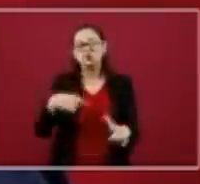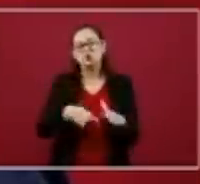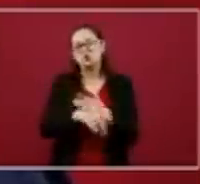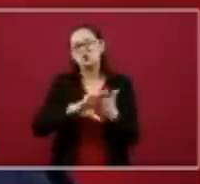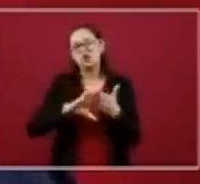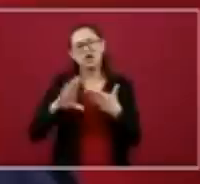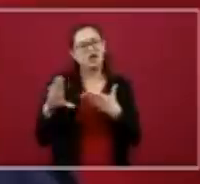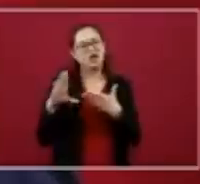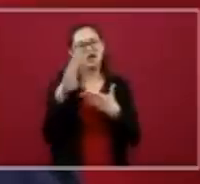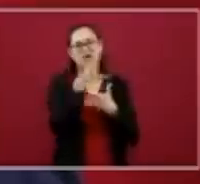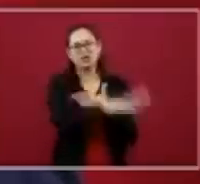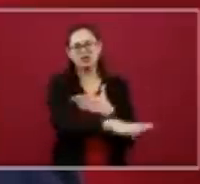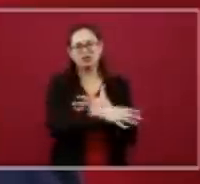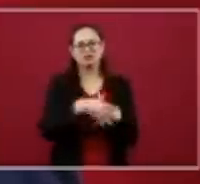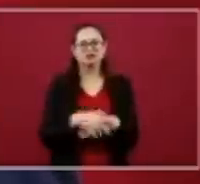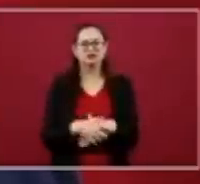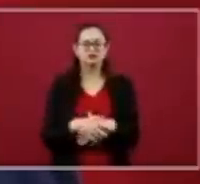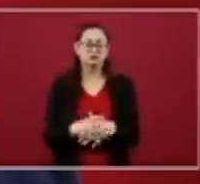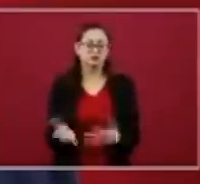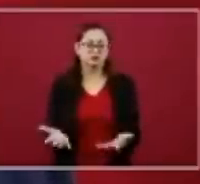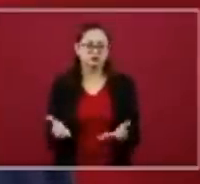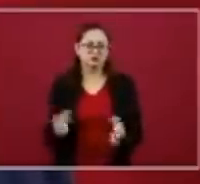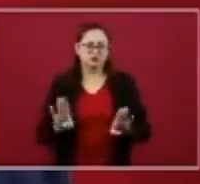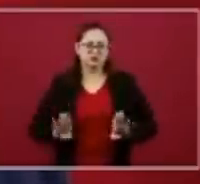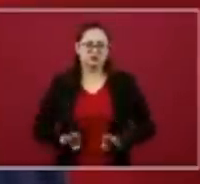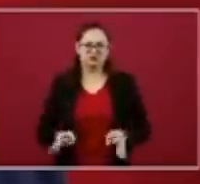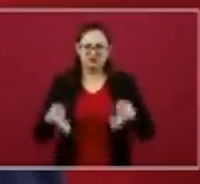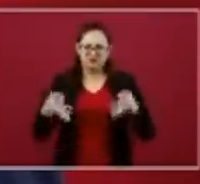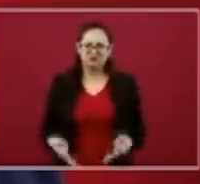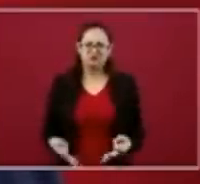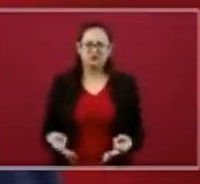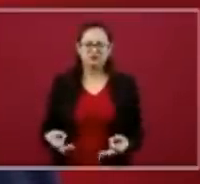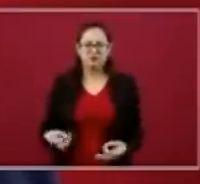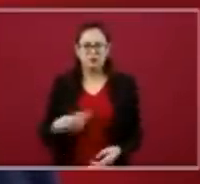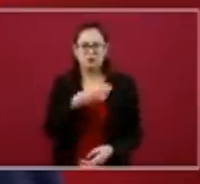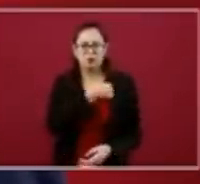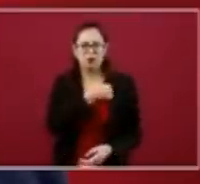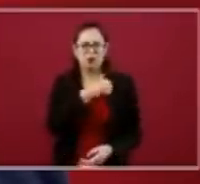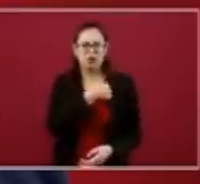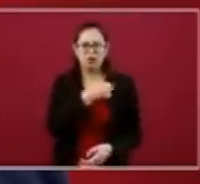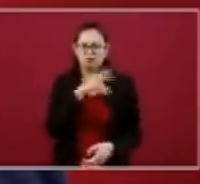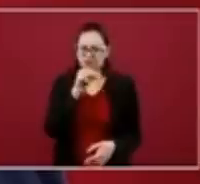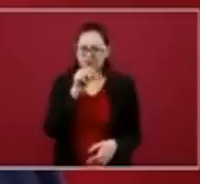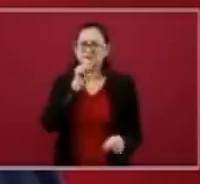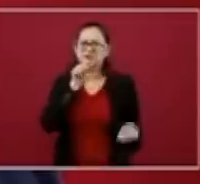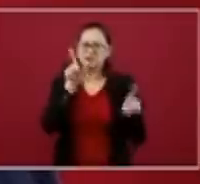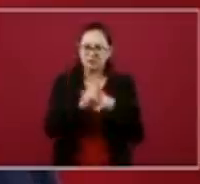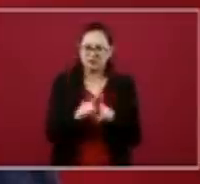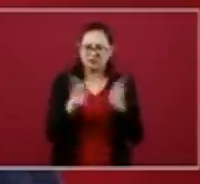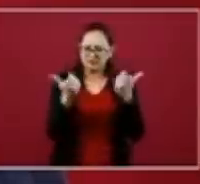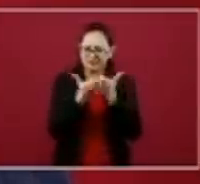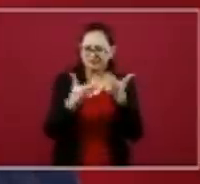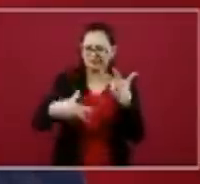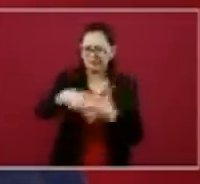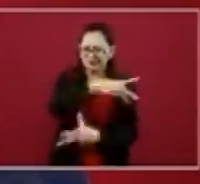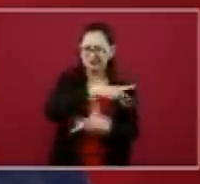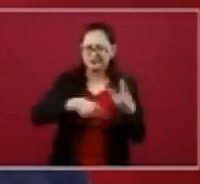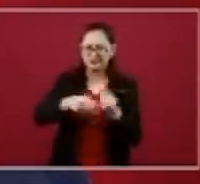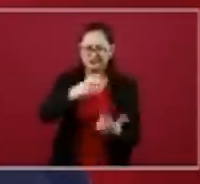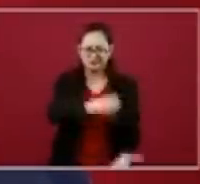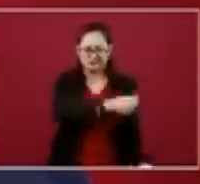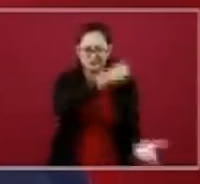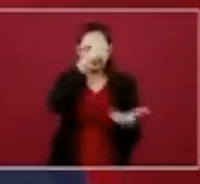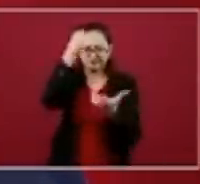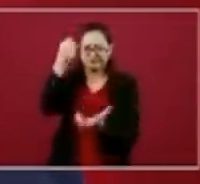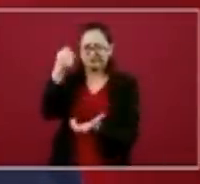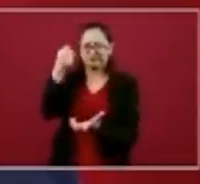repito, no solo por razones de índole moral, sino para liberar fondos al desarrollo. Esa es la clave.